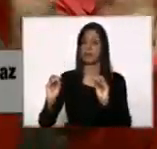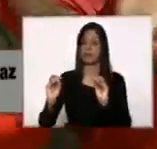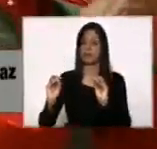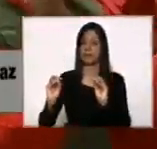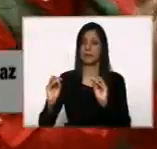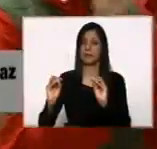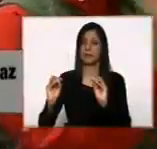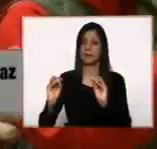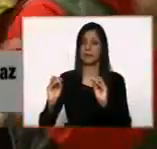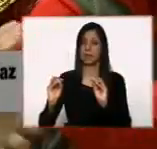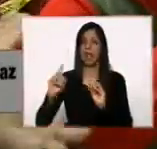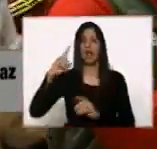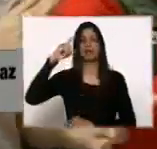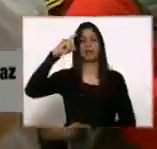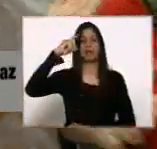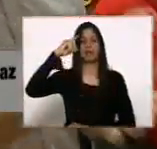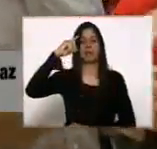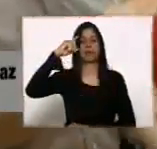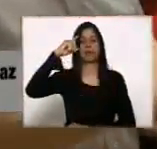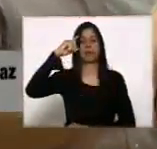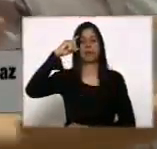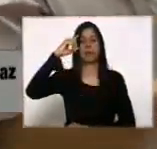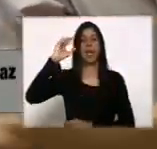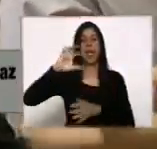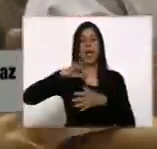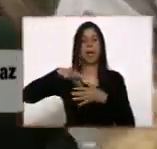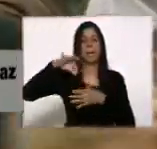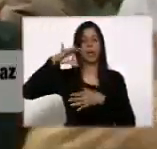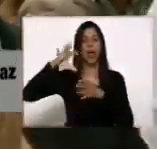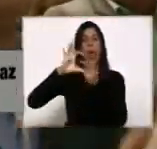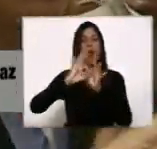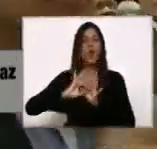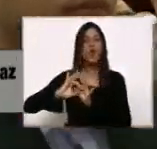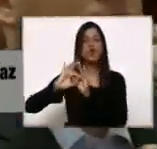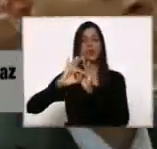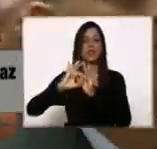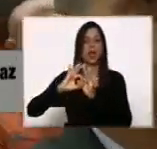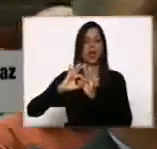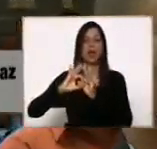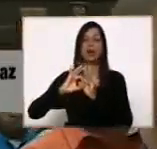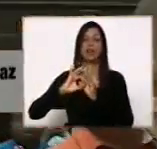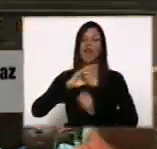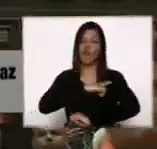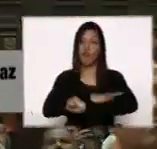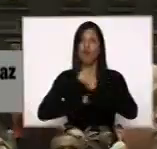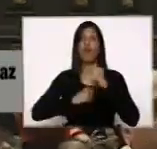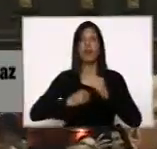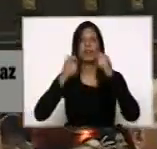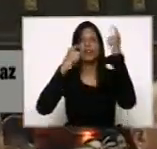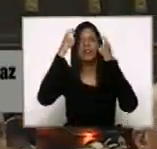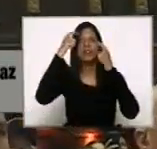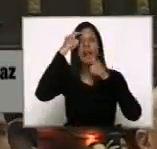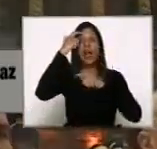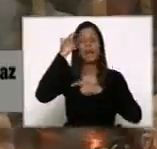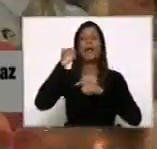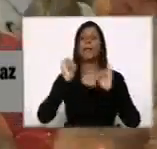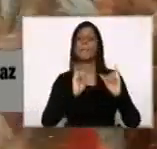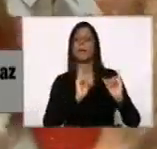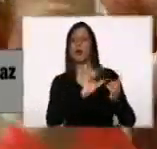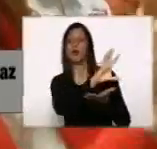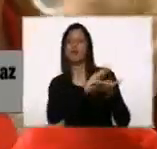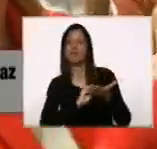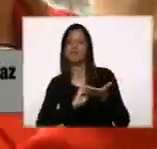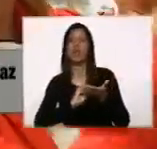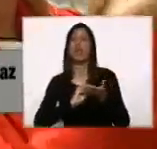el espíritu unitario, la fuerza unitaria del comandante Hugo Chávez y de aquel 8